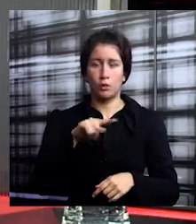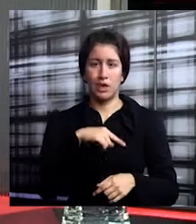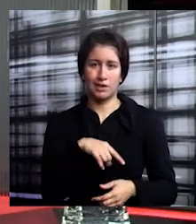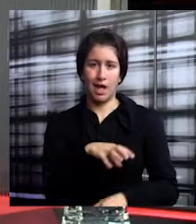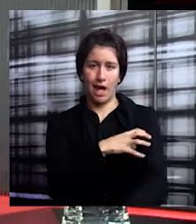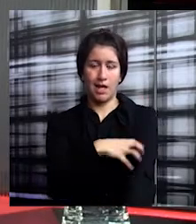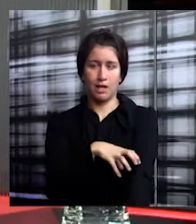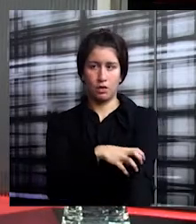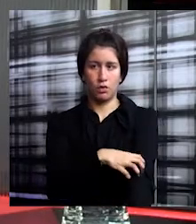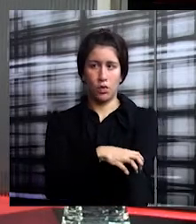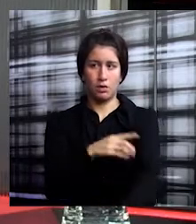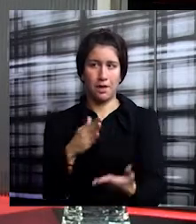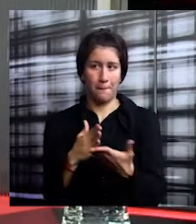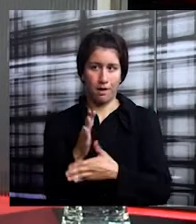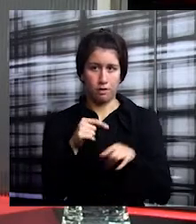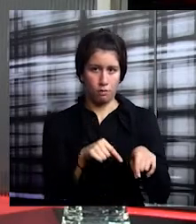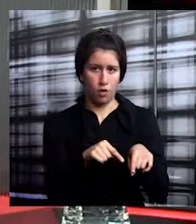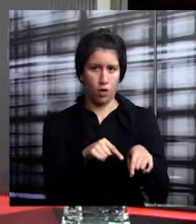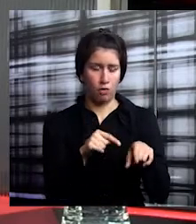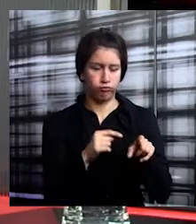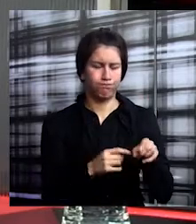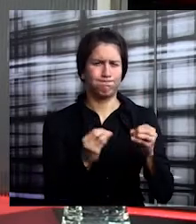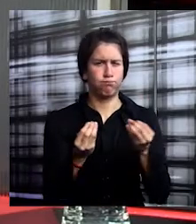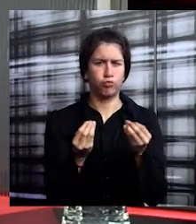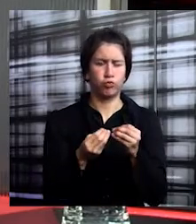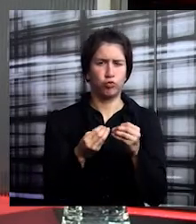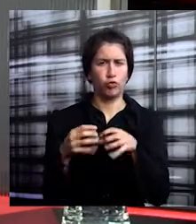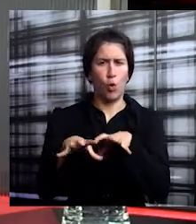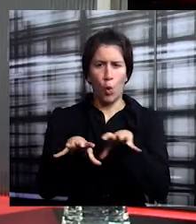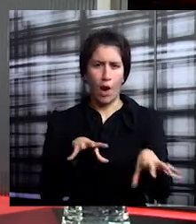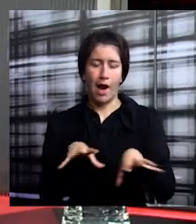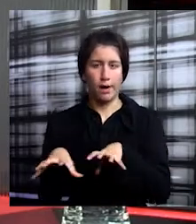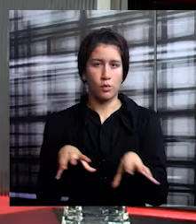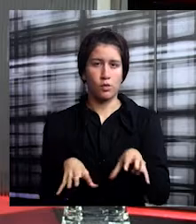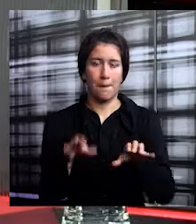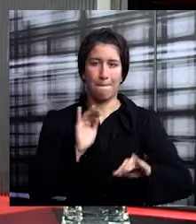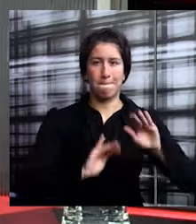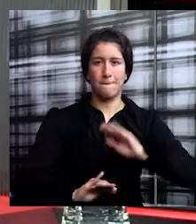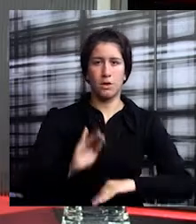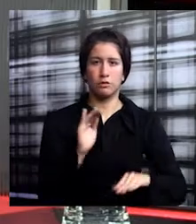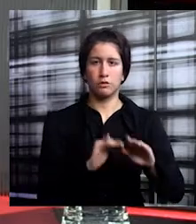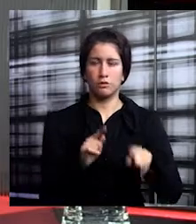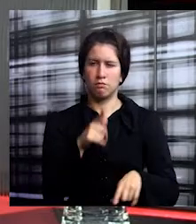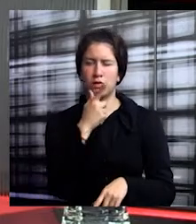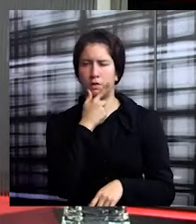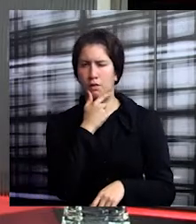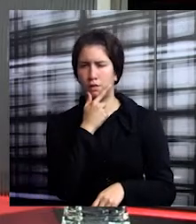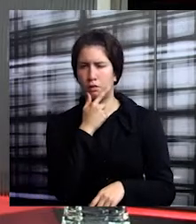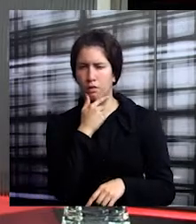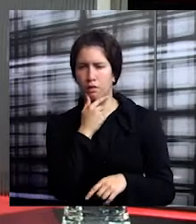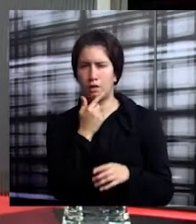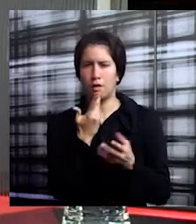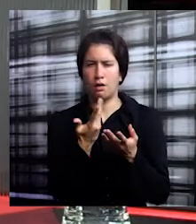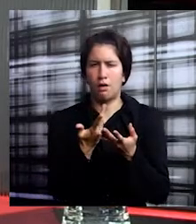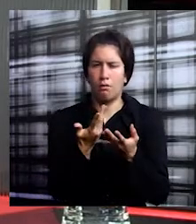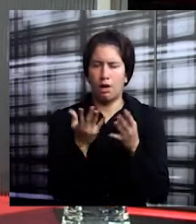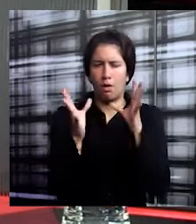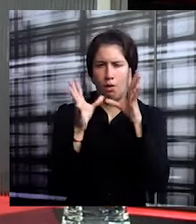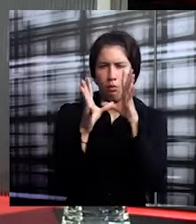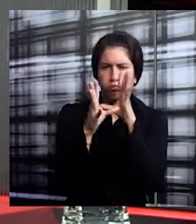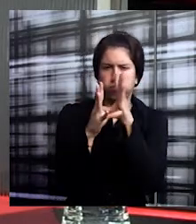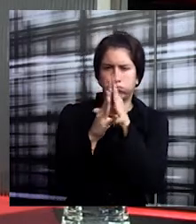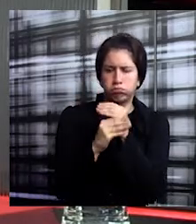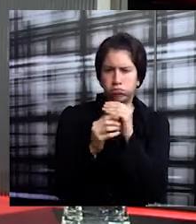varios recursos de protección. Exacto. Que han generado incertidumbre y han generado más oscuridad que claridad.